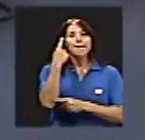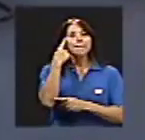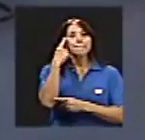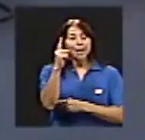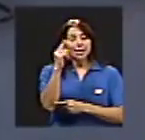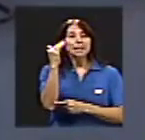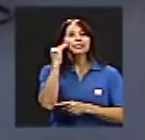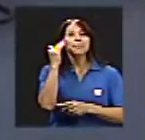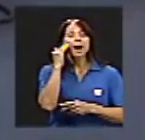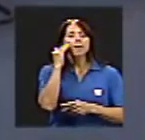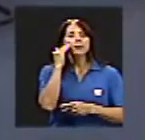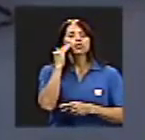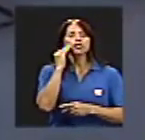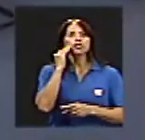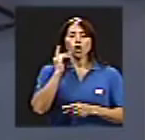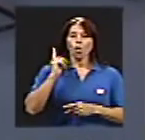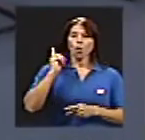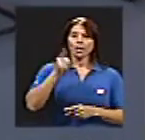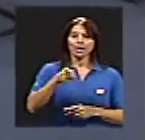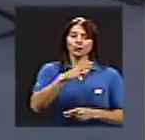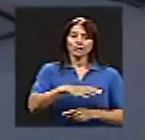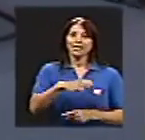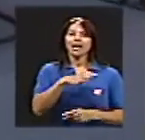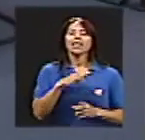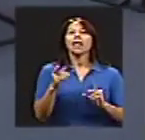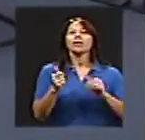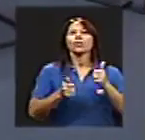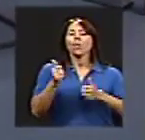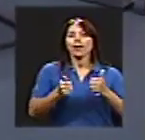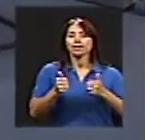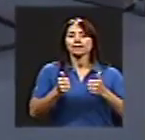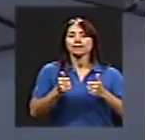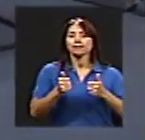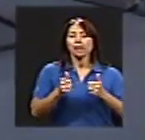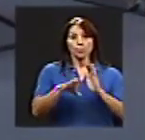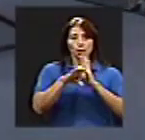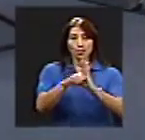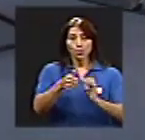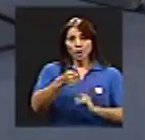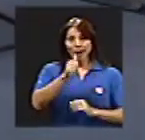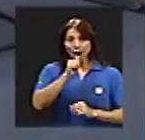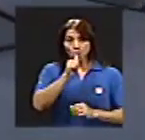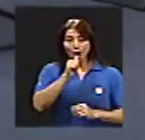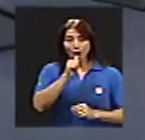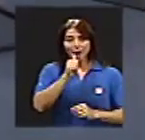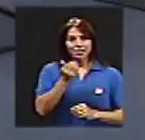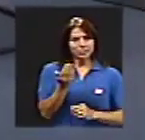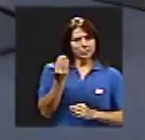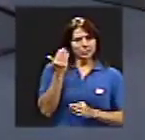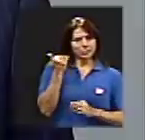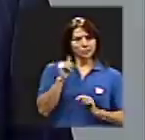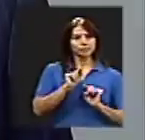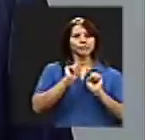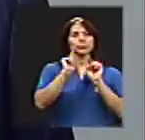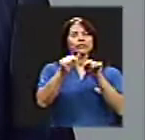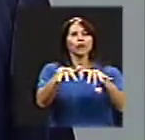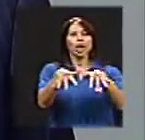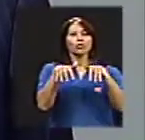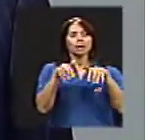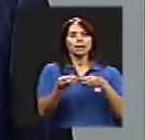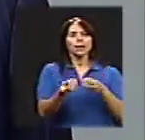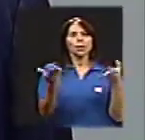de calidad que deben tener los prestadores de los servicios. En agua acabamos de llevar a audiencia pública